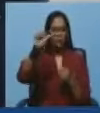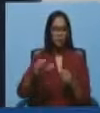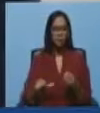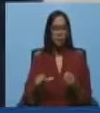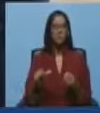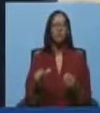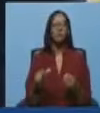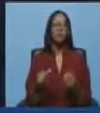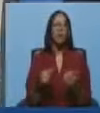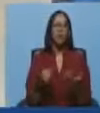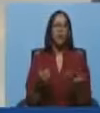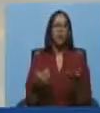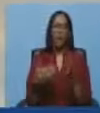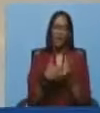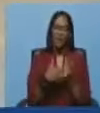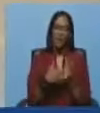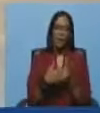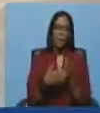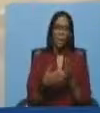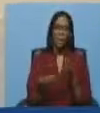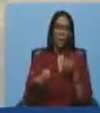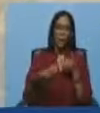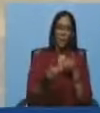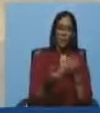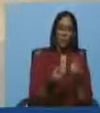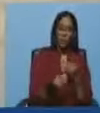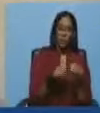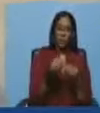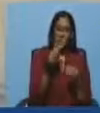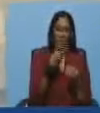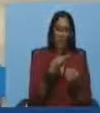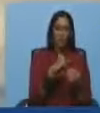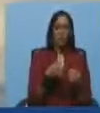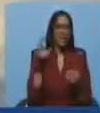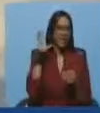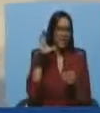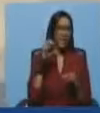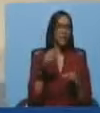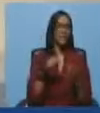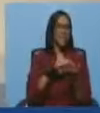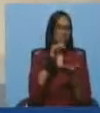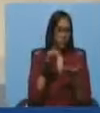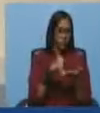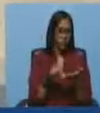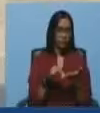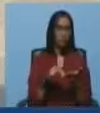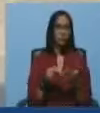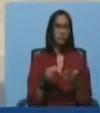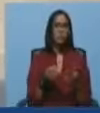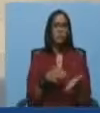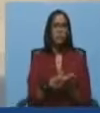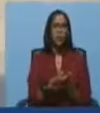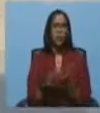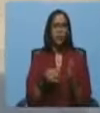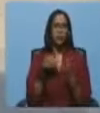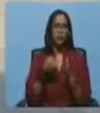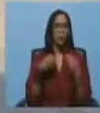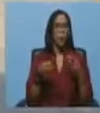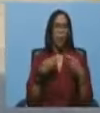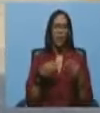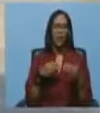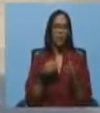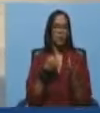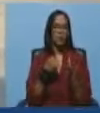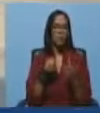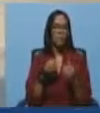de nos atacan por un lado todo lo que tiene que ver con el Estado-nación, indiscutiblemente esa institución pública, institución